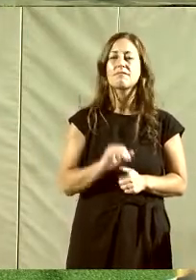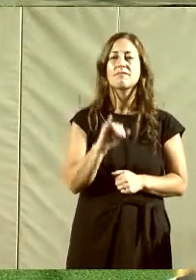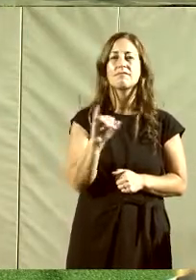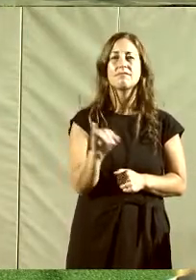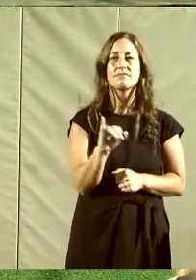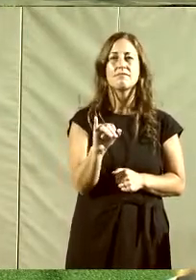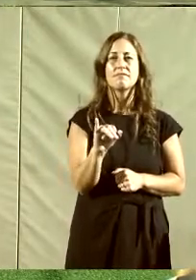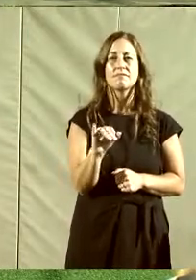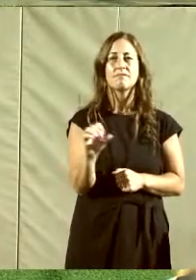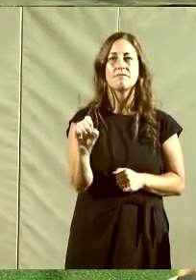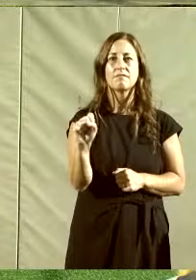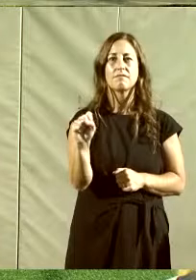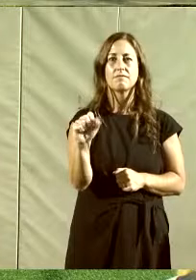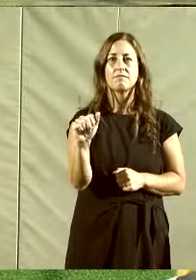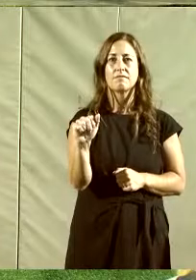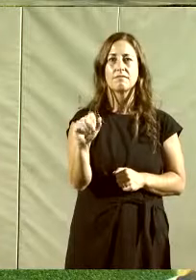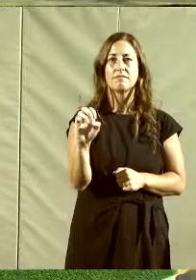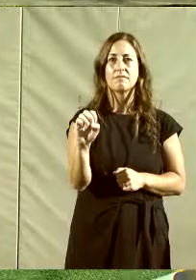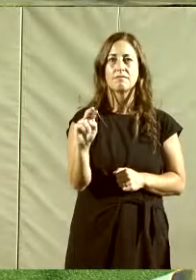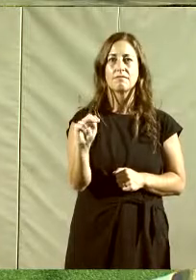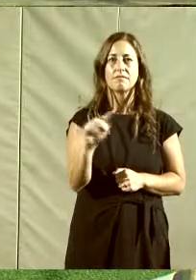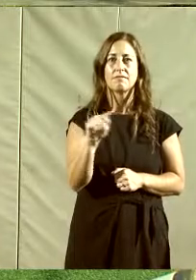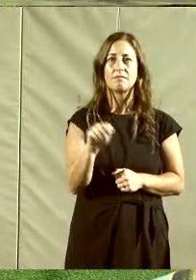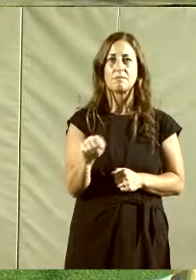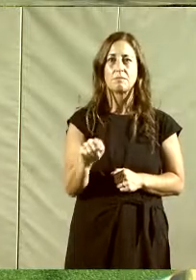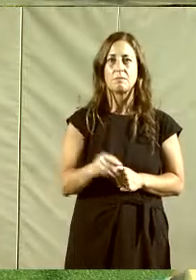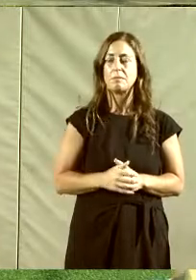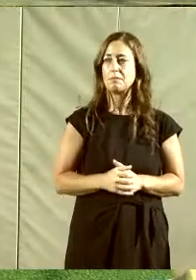Isis Alvarez Sainz.